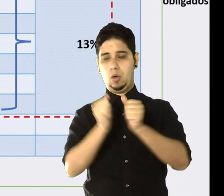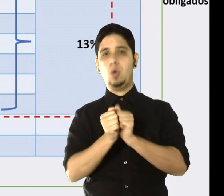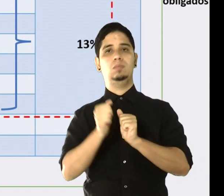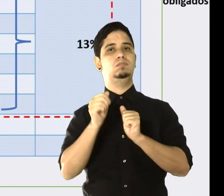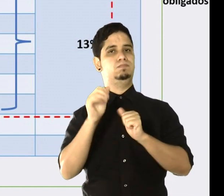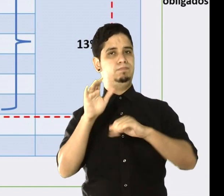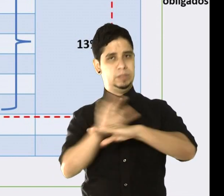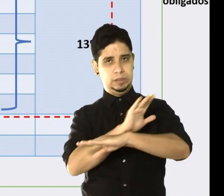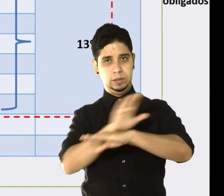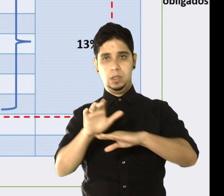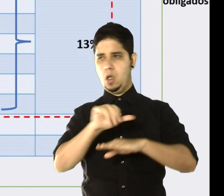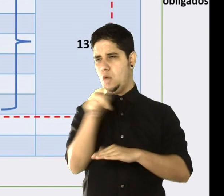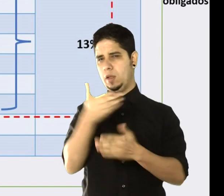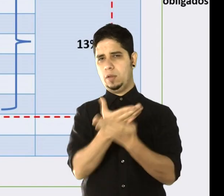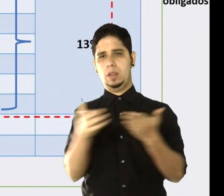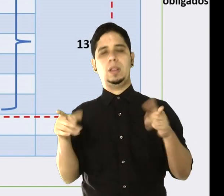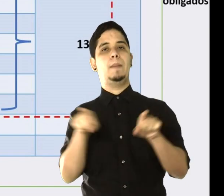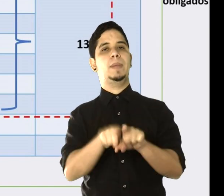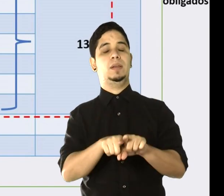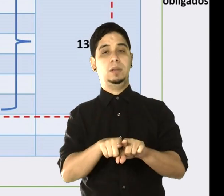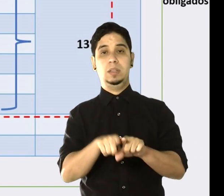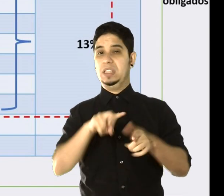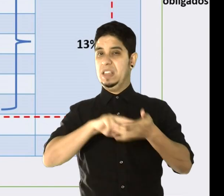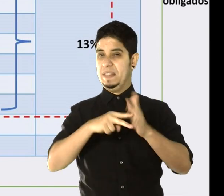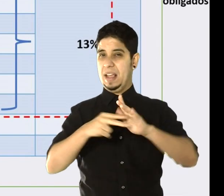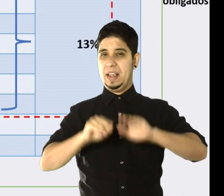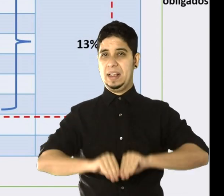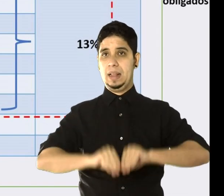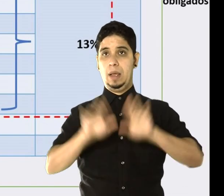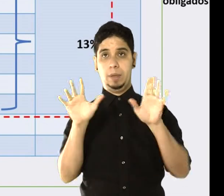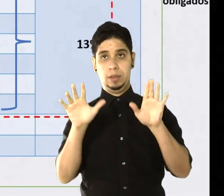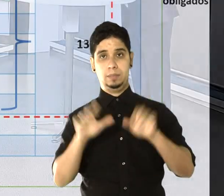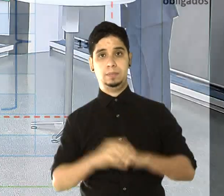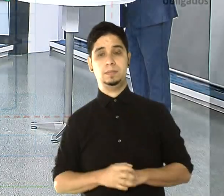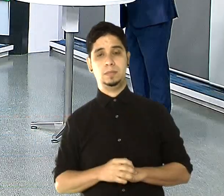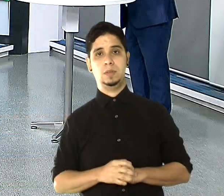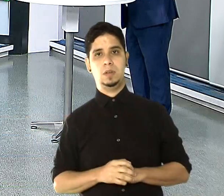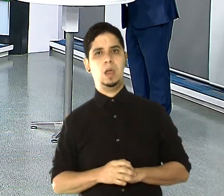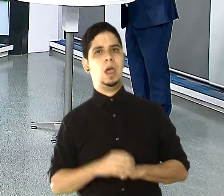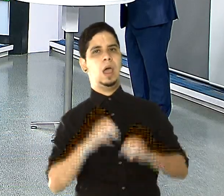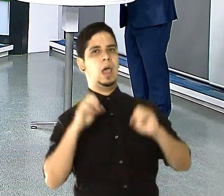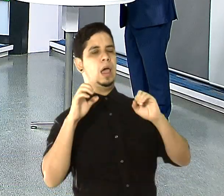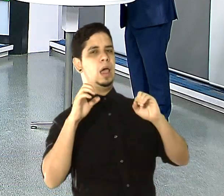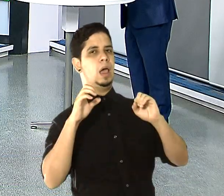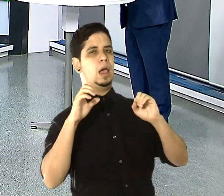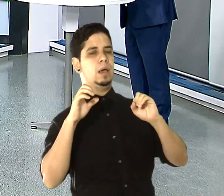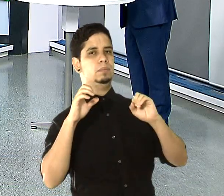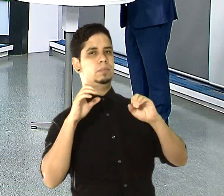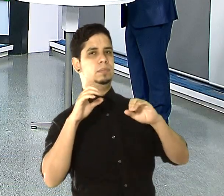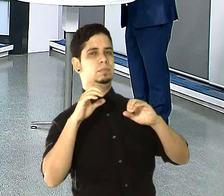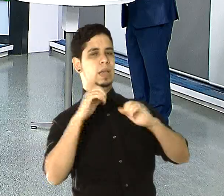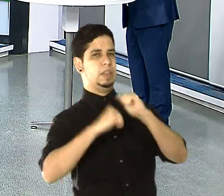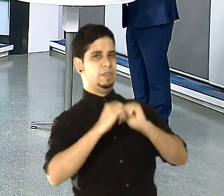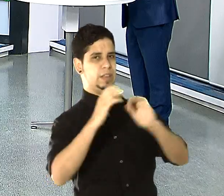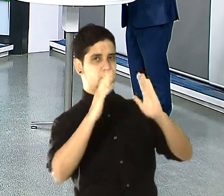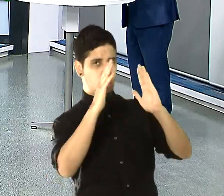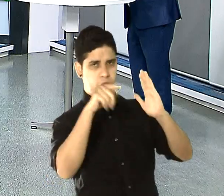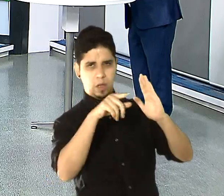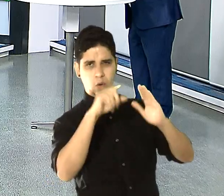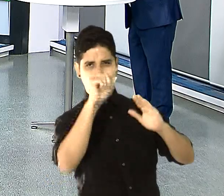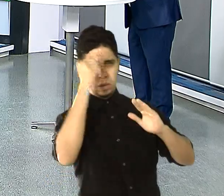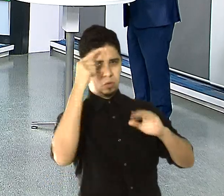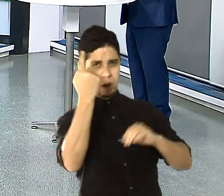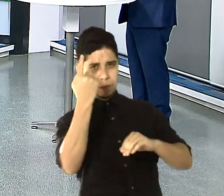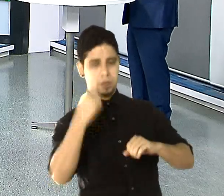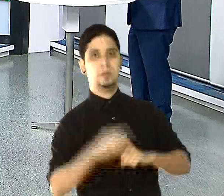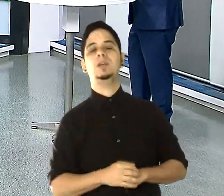industriales, entre otras. Así que ciertamente hablamos mucho de municipios. ¿Son del gobierno o privado? No, todo esto es titulares